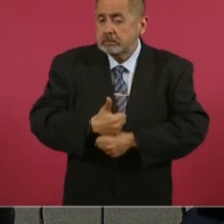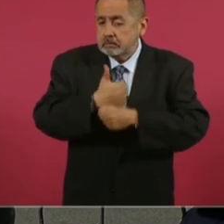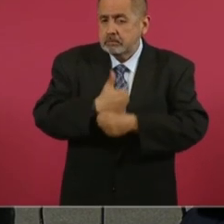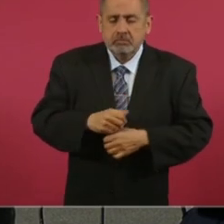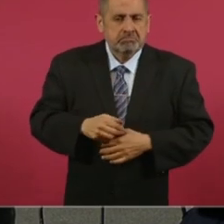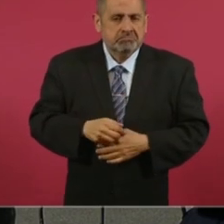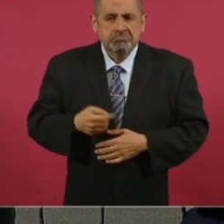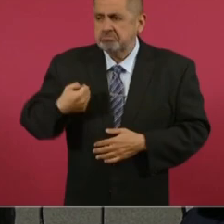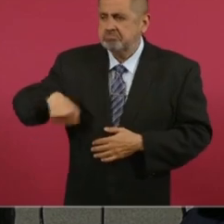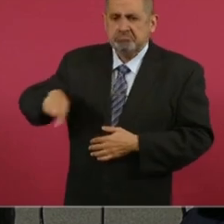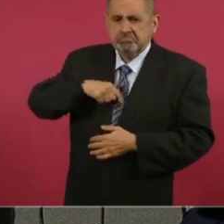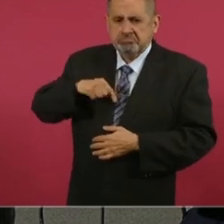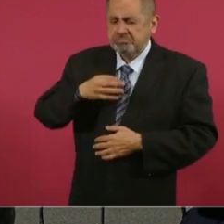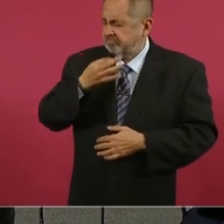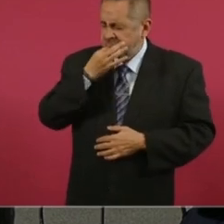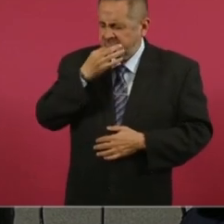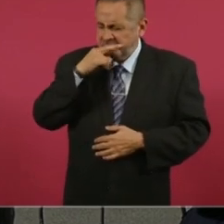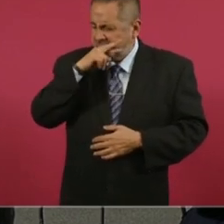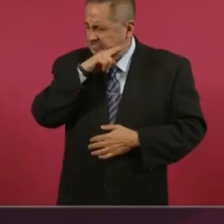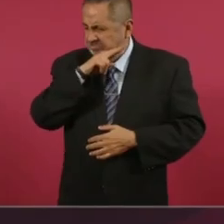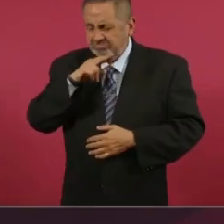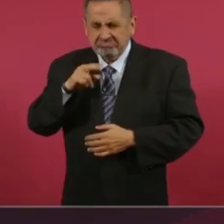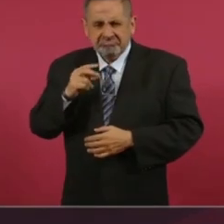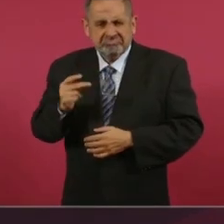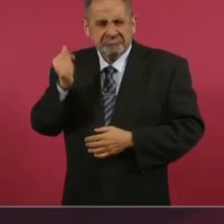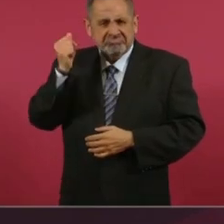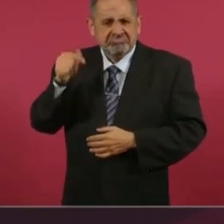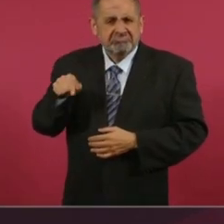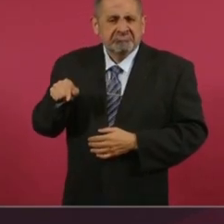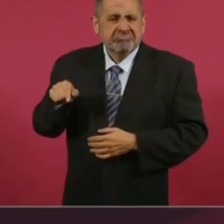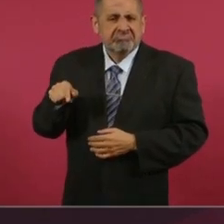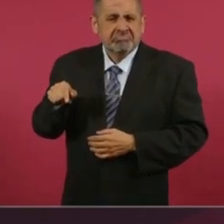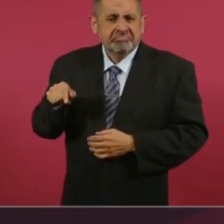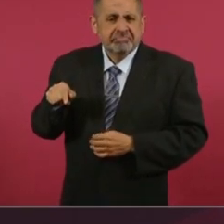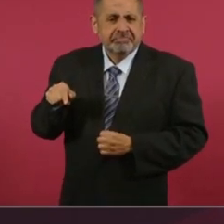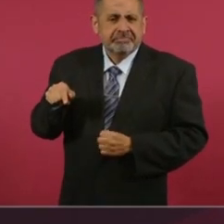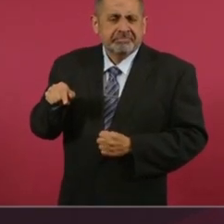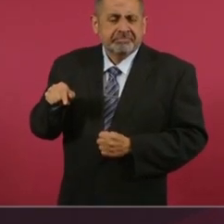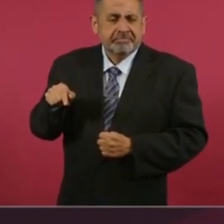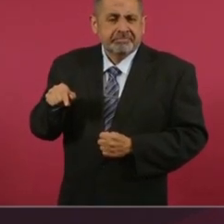Nosotros resolvimos en